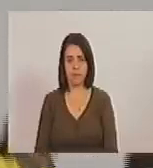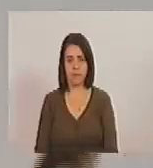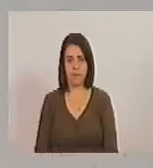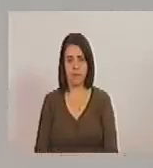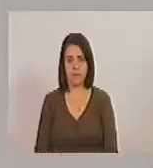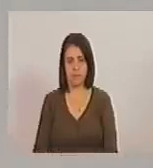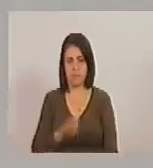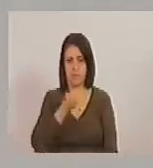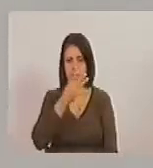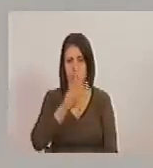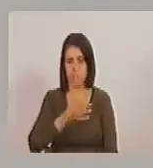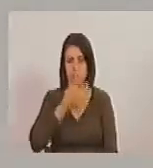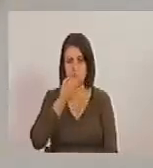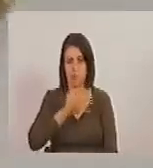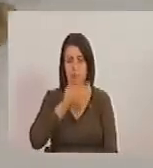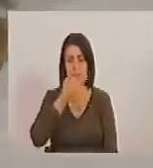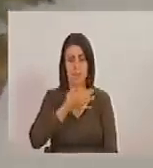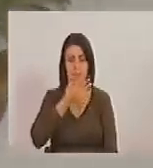buenas tardes